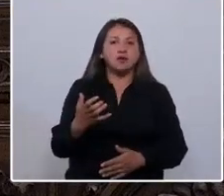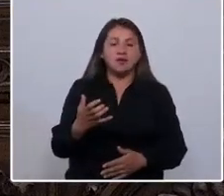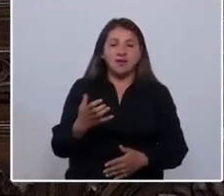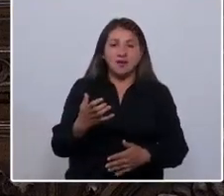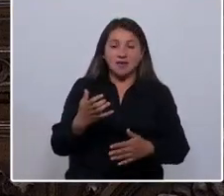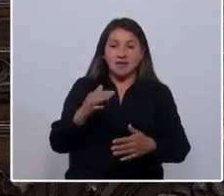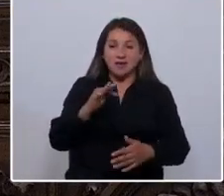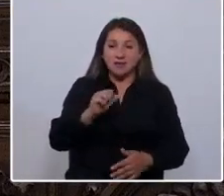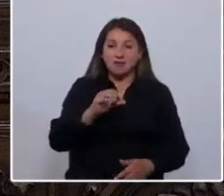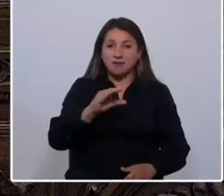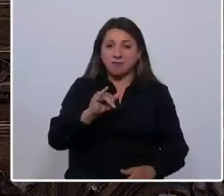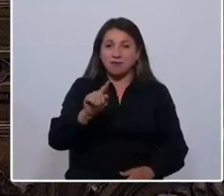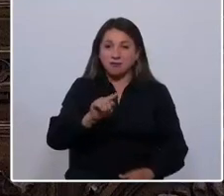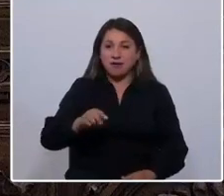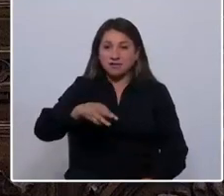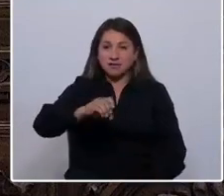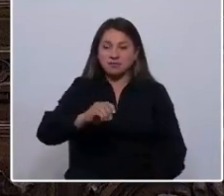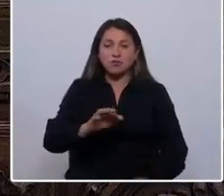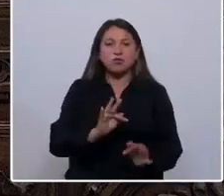un espacio.